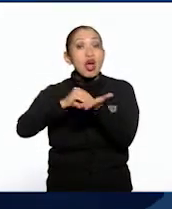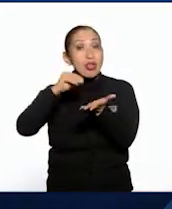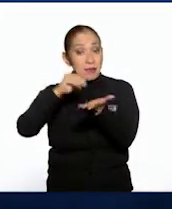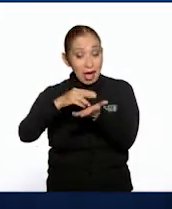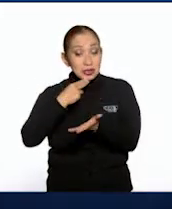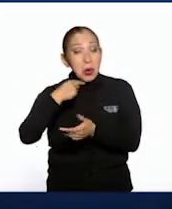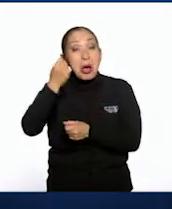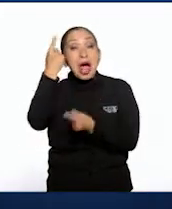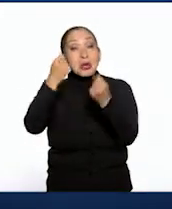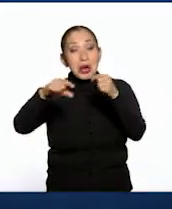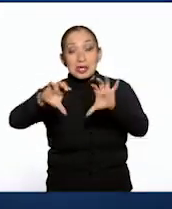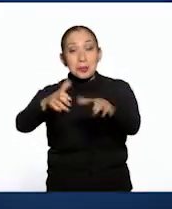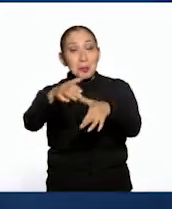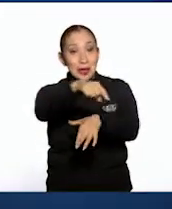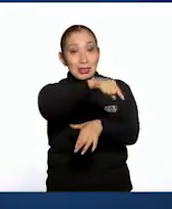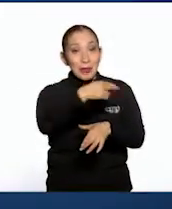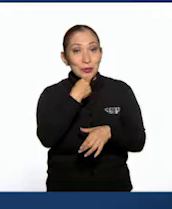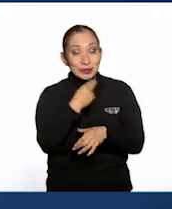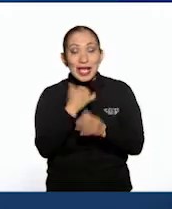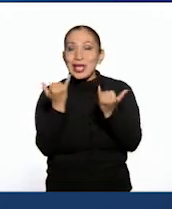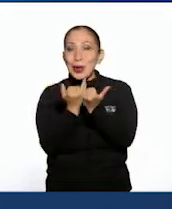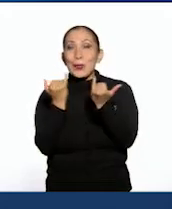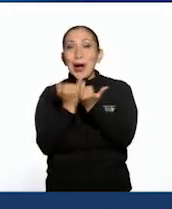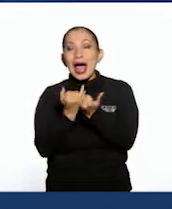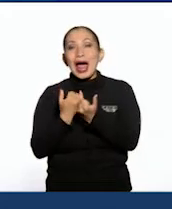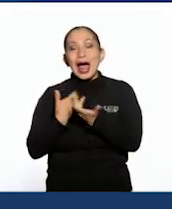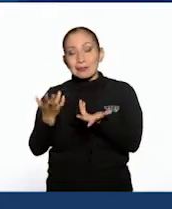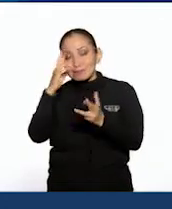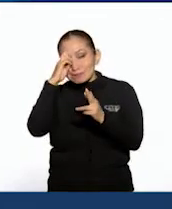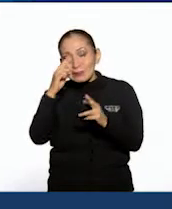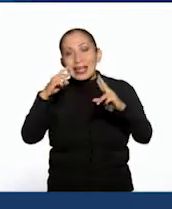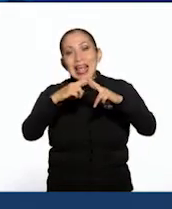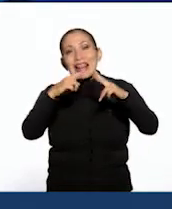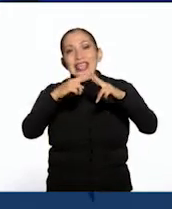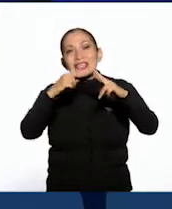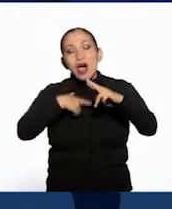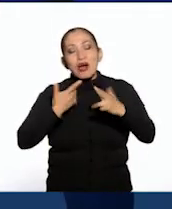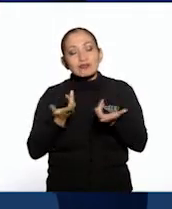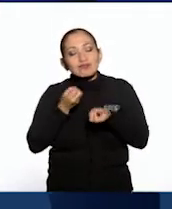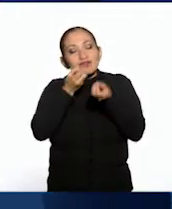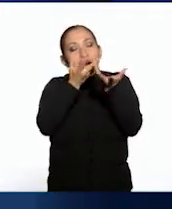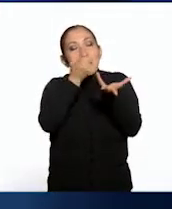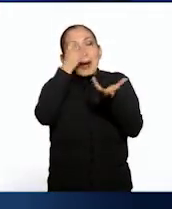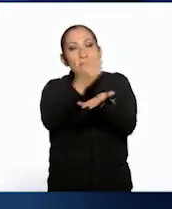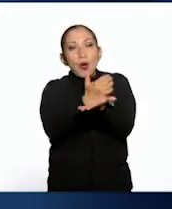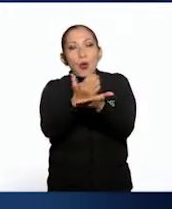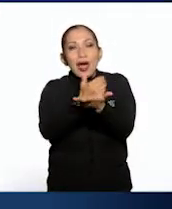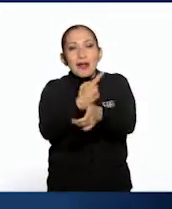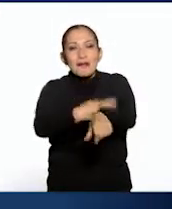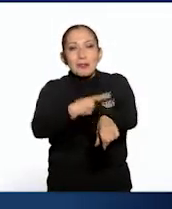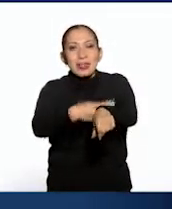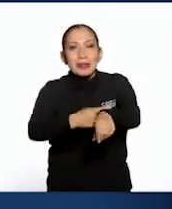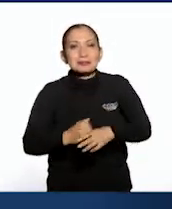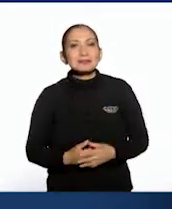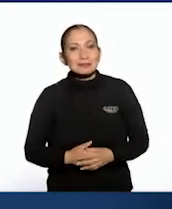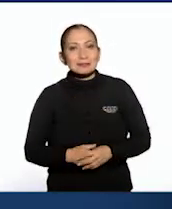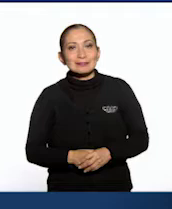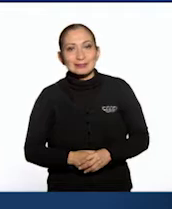se emplean en algunas comunidades, al igual que las ceremonias que acompañan a los rituales para curar alguna enfermedad.